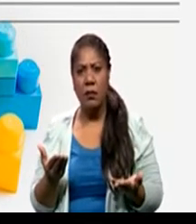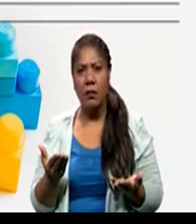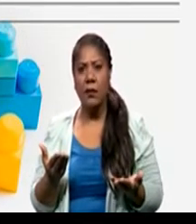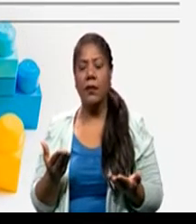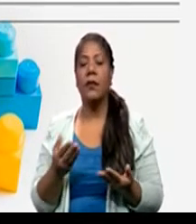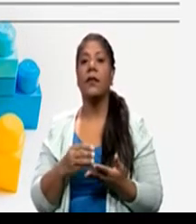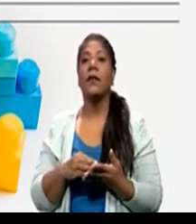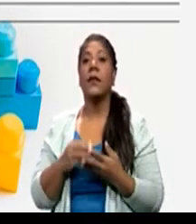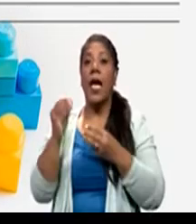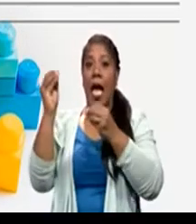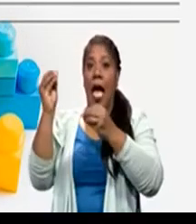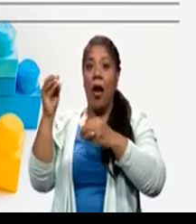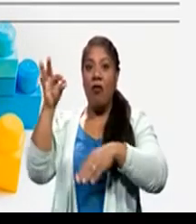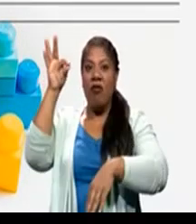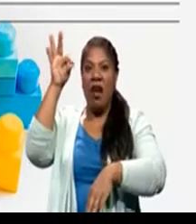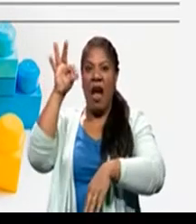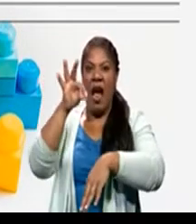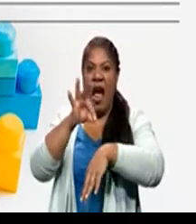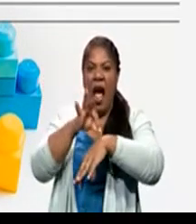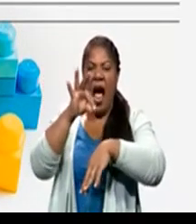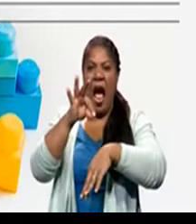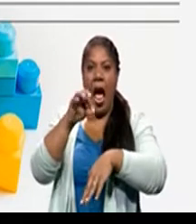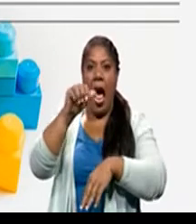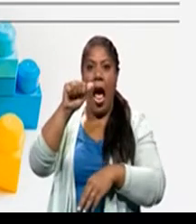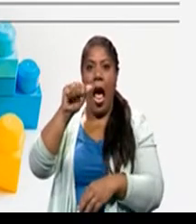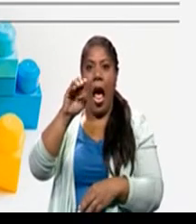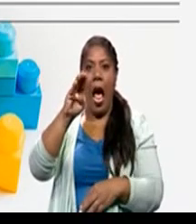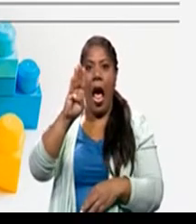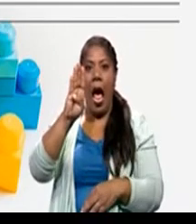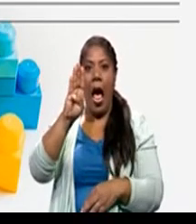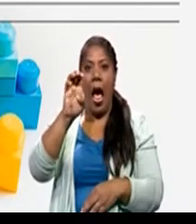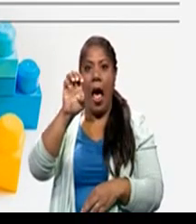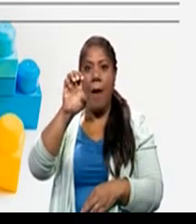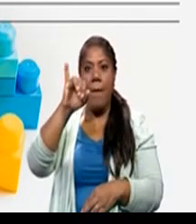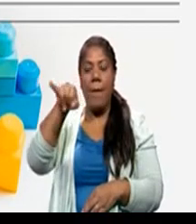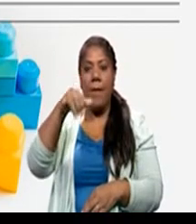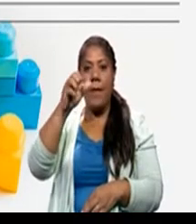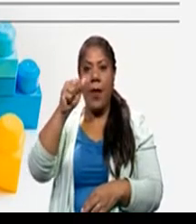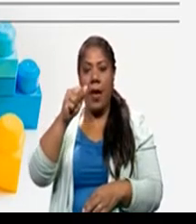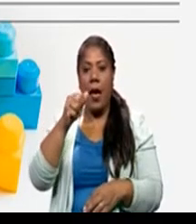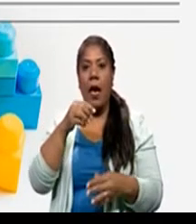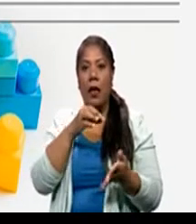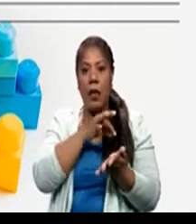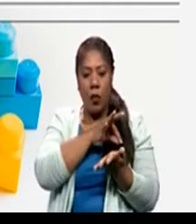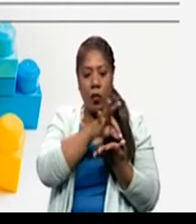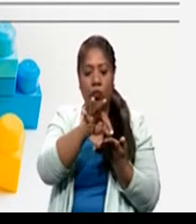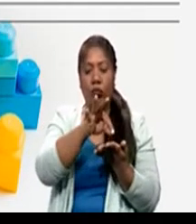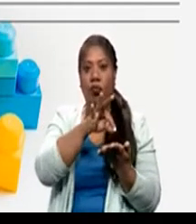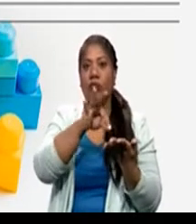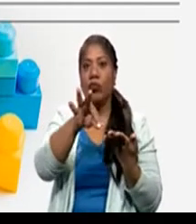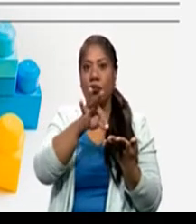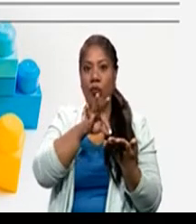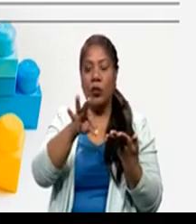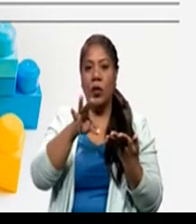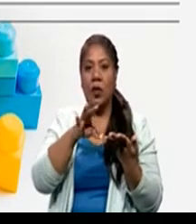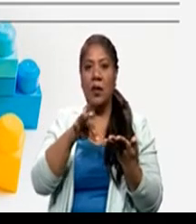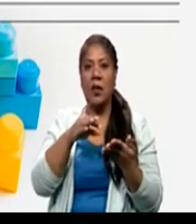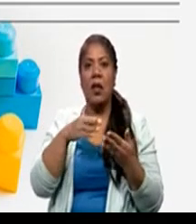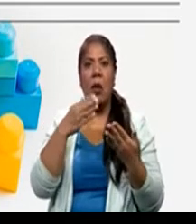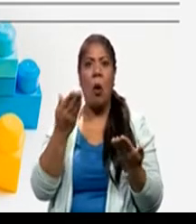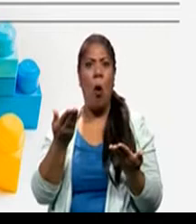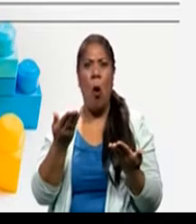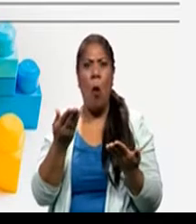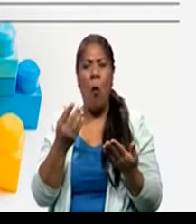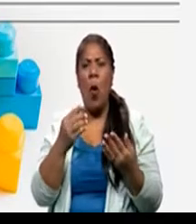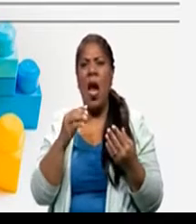una abeja. Y voy a saber, voy a describir el nombre de ese animal, su tamaño,